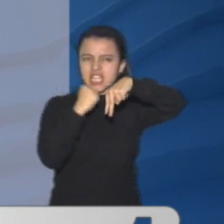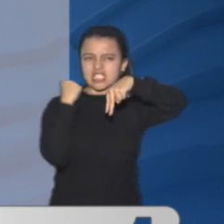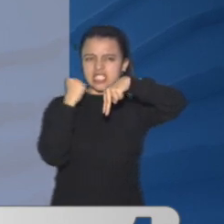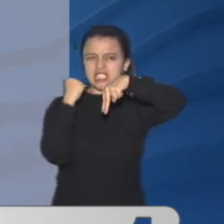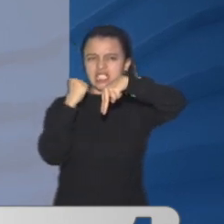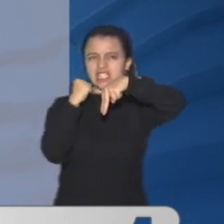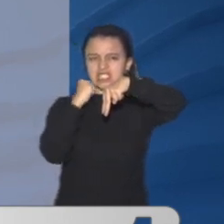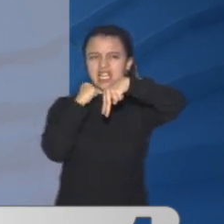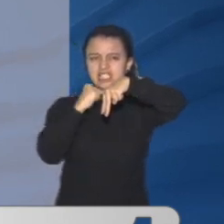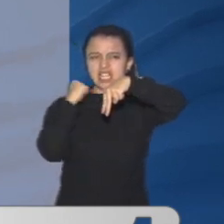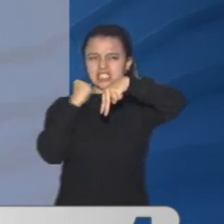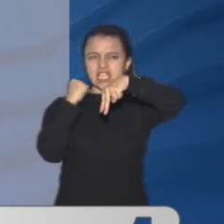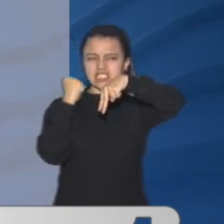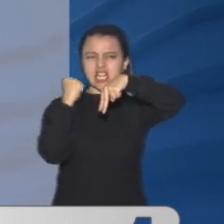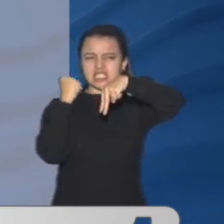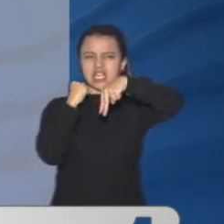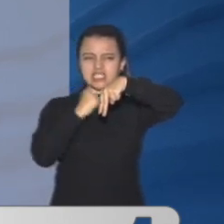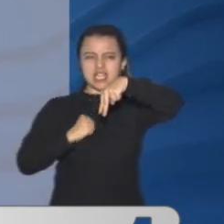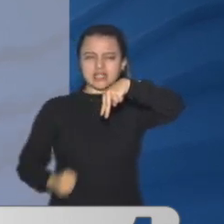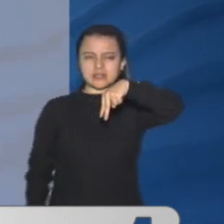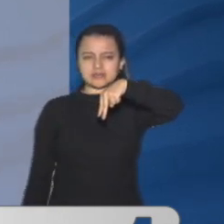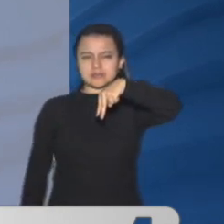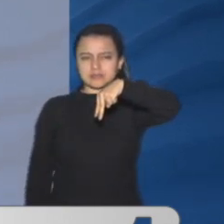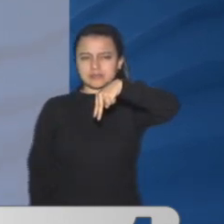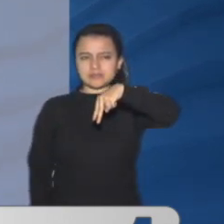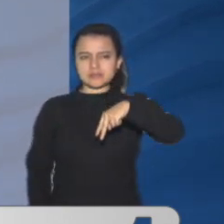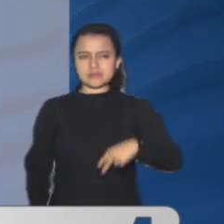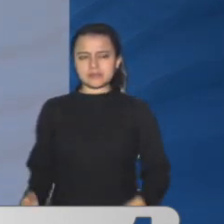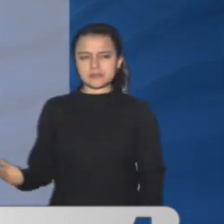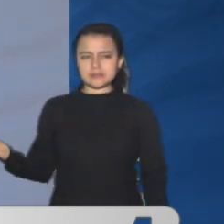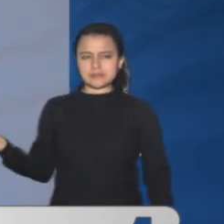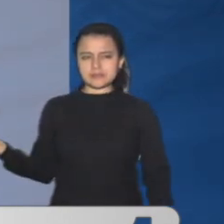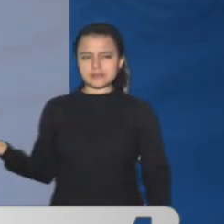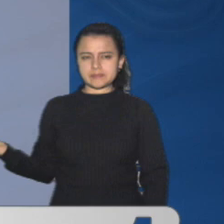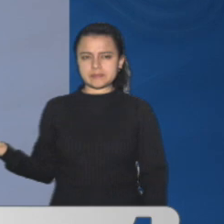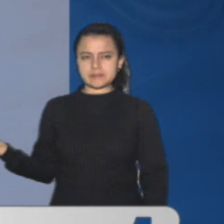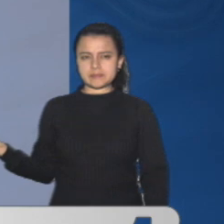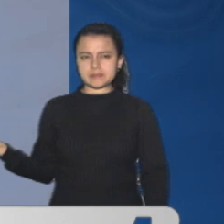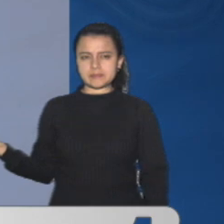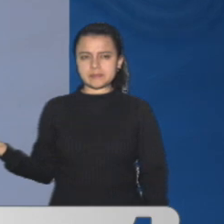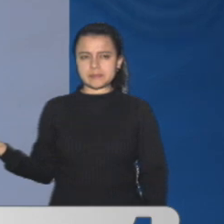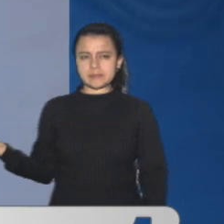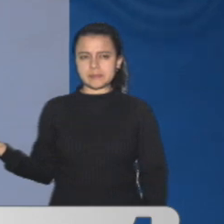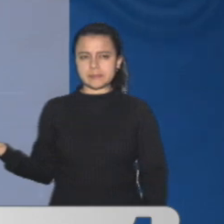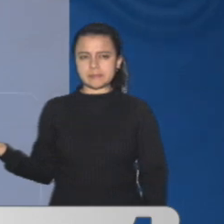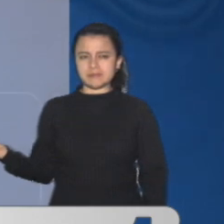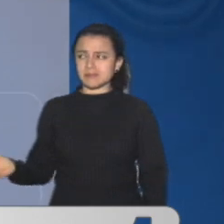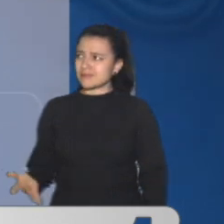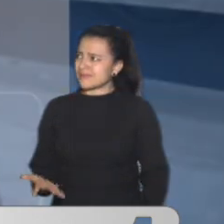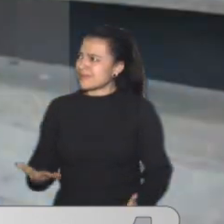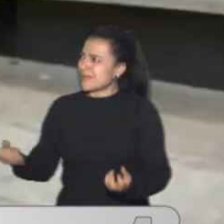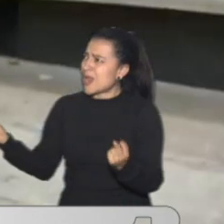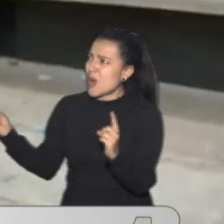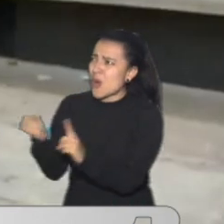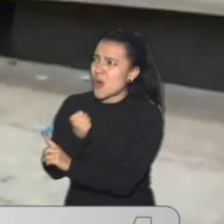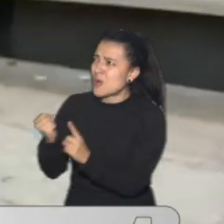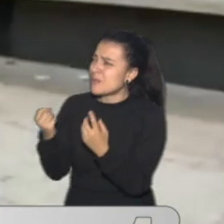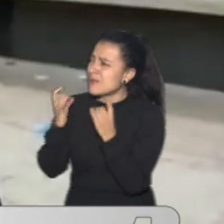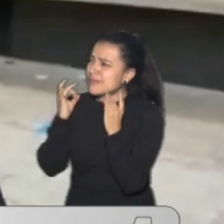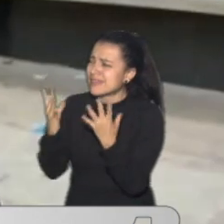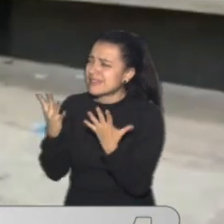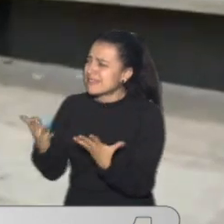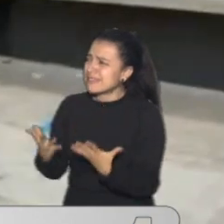dentro de la estación de policía donde vivo trasladados sin notificar a sus familias y lo golpearon demasiado llegó a mi vida